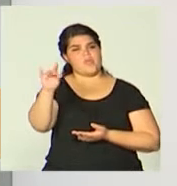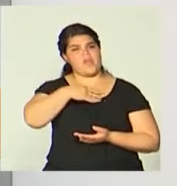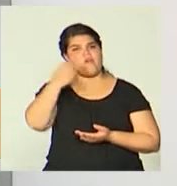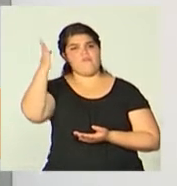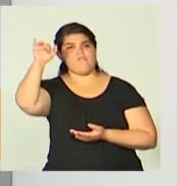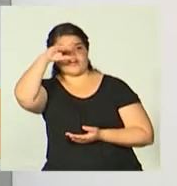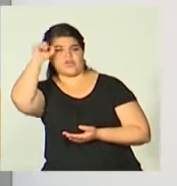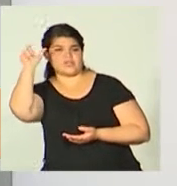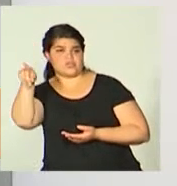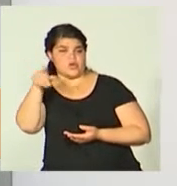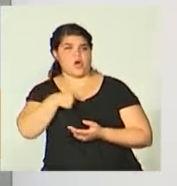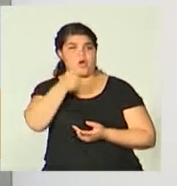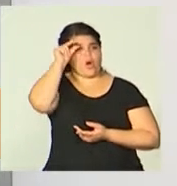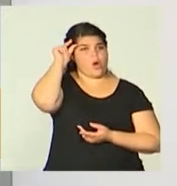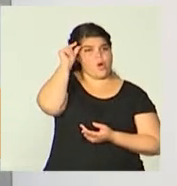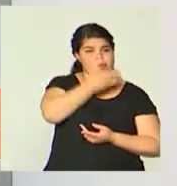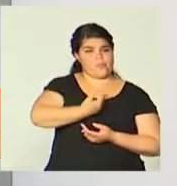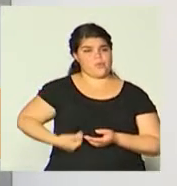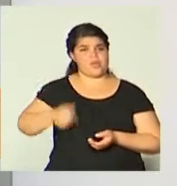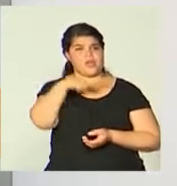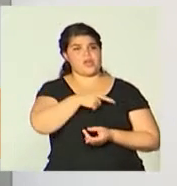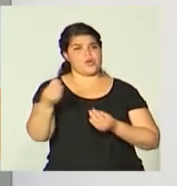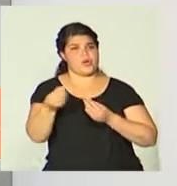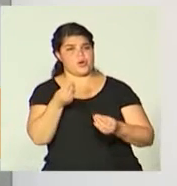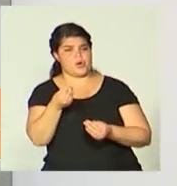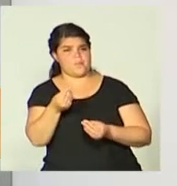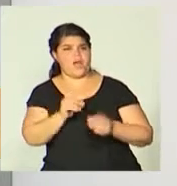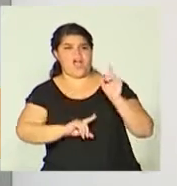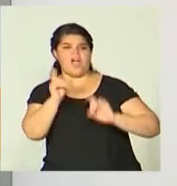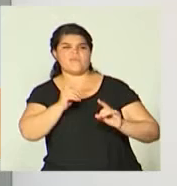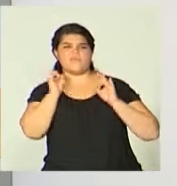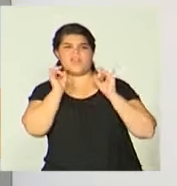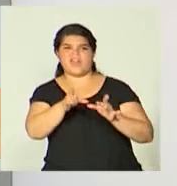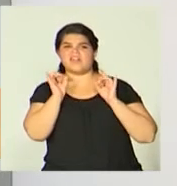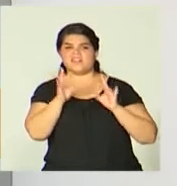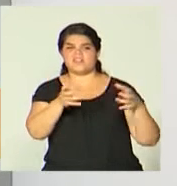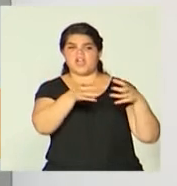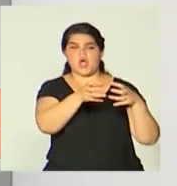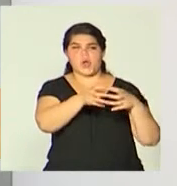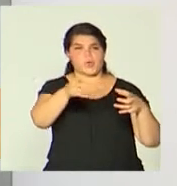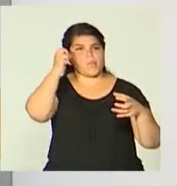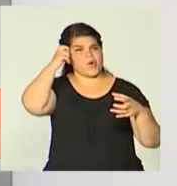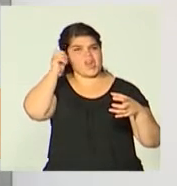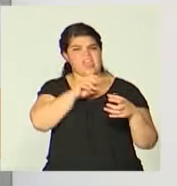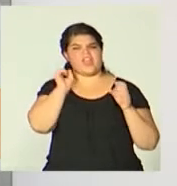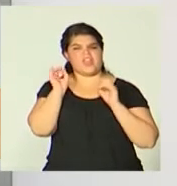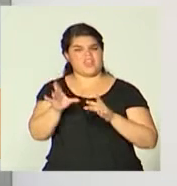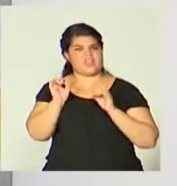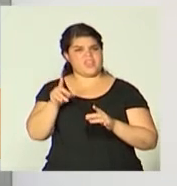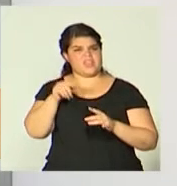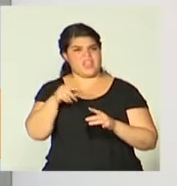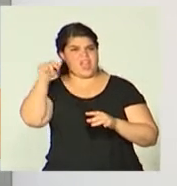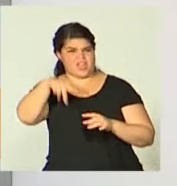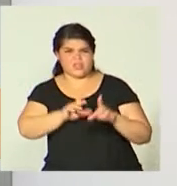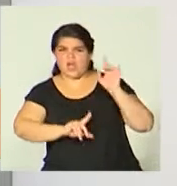el gobierno de Francisco Pérez, de la actual gestión. Hubo algunas críticas por parte de la Unión Cívica Radical a esta refinanciación. ¿Podemos dar